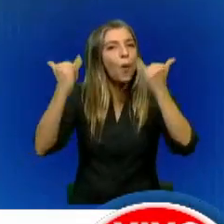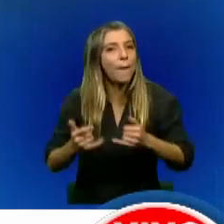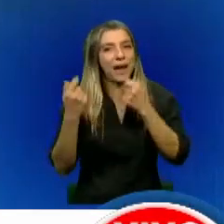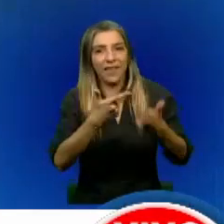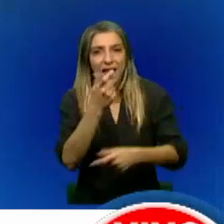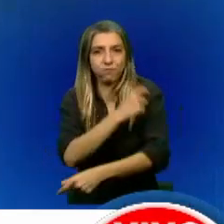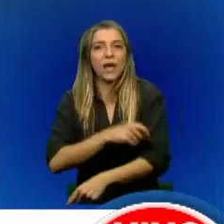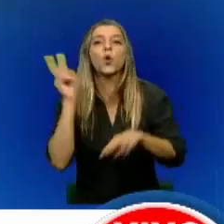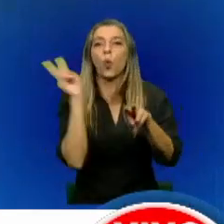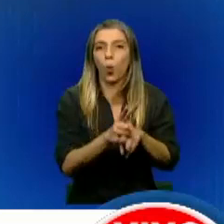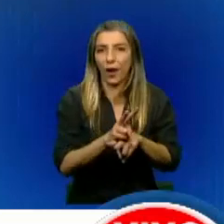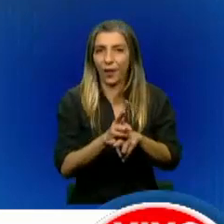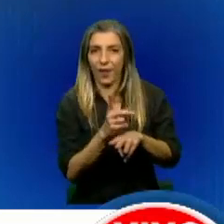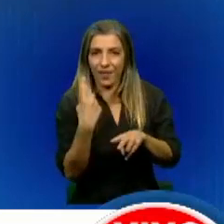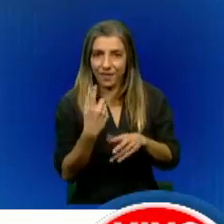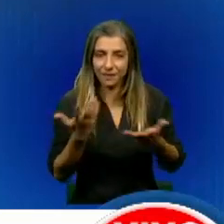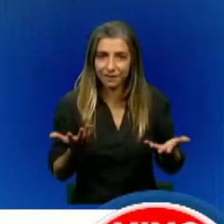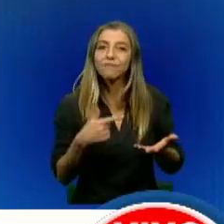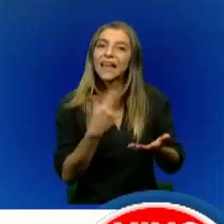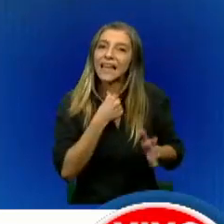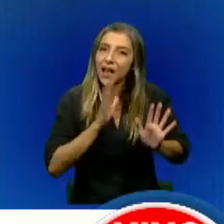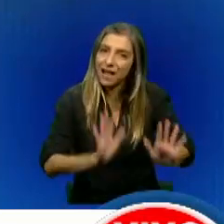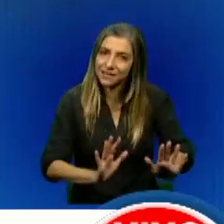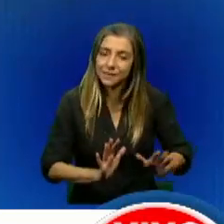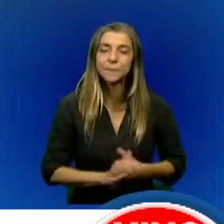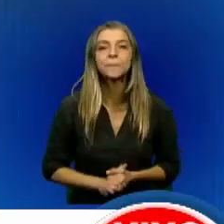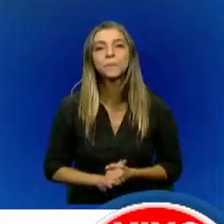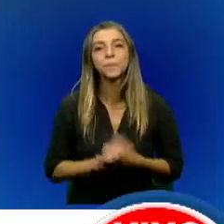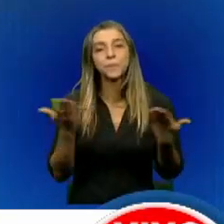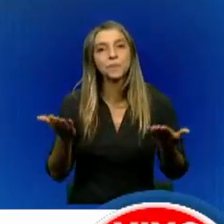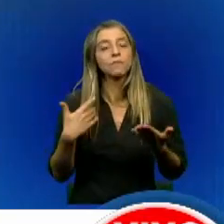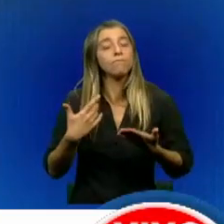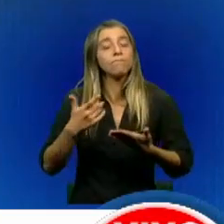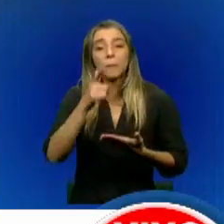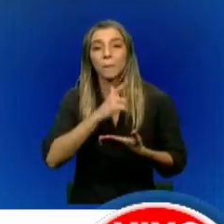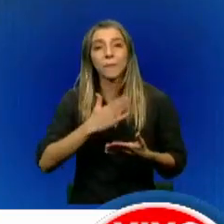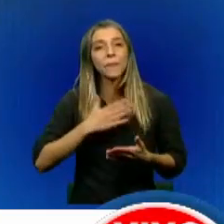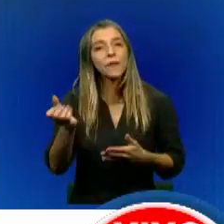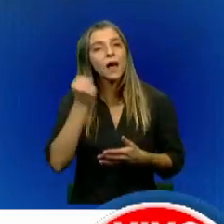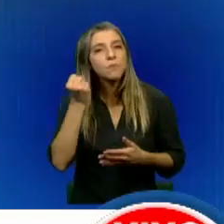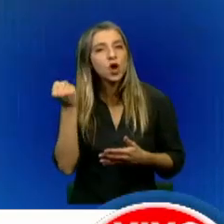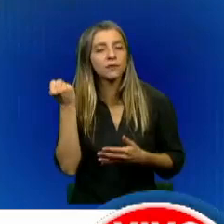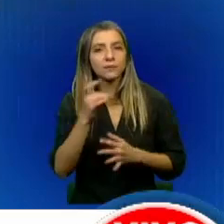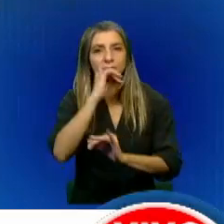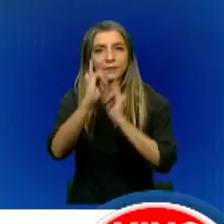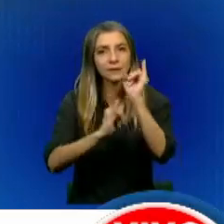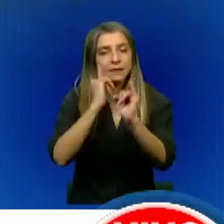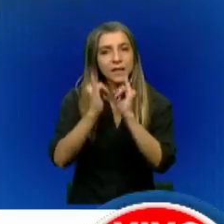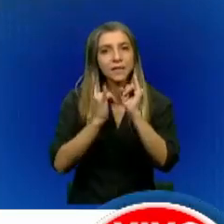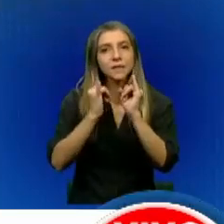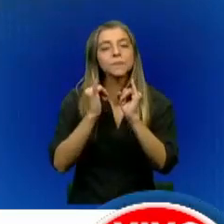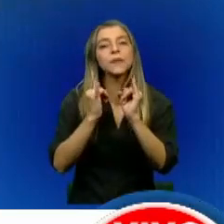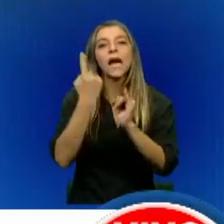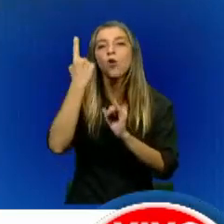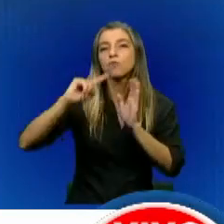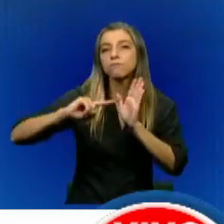hagan protegidos. Entonces me parecía muy importante explicar, sobre todo, una